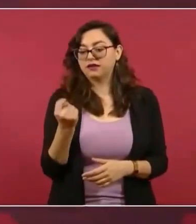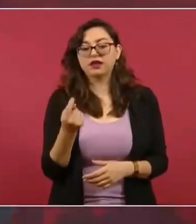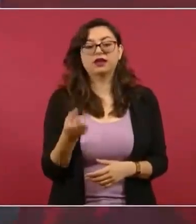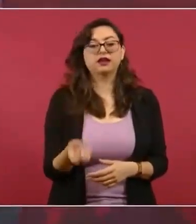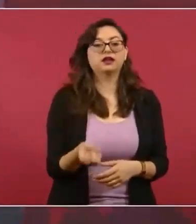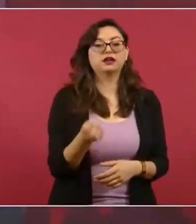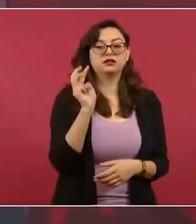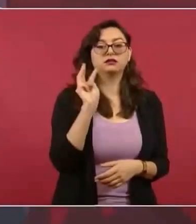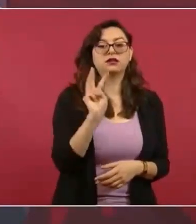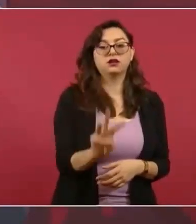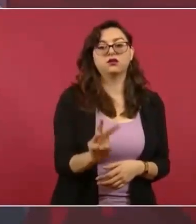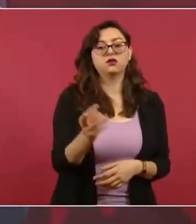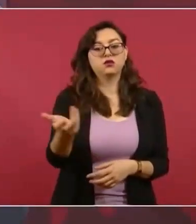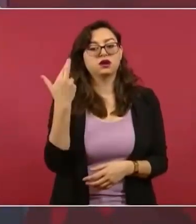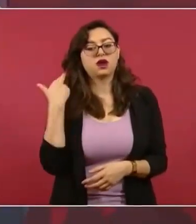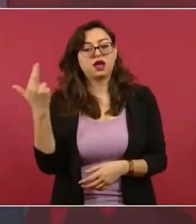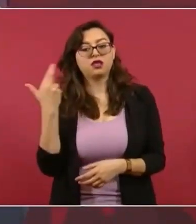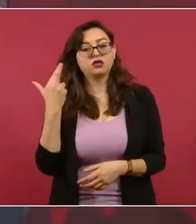W